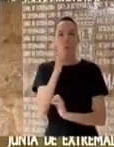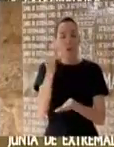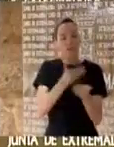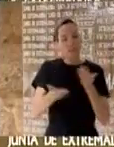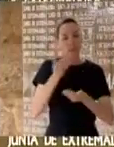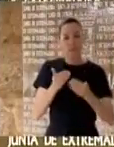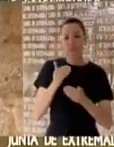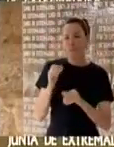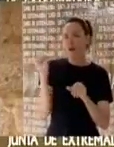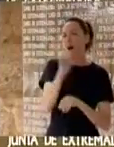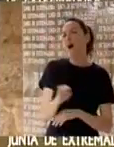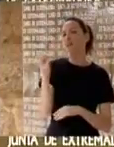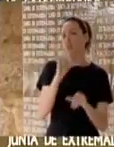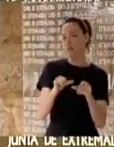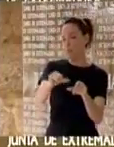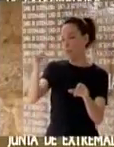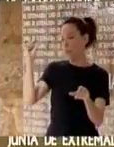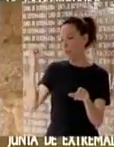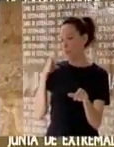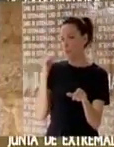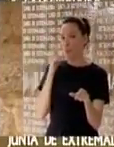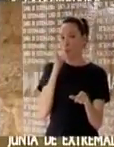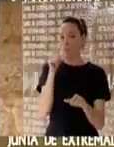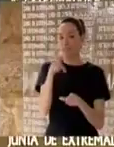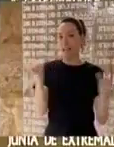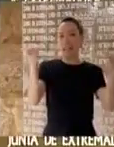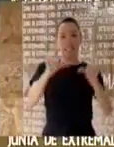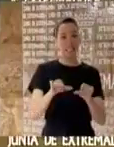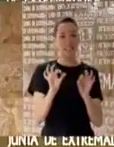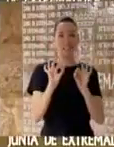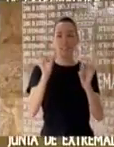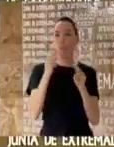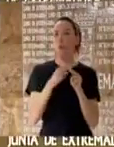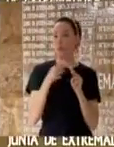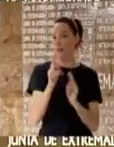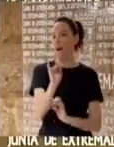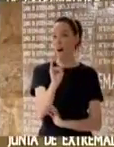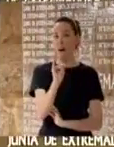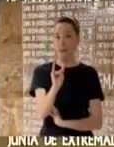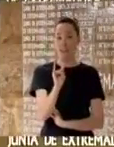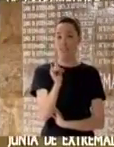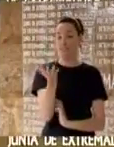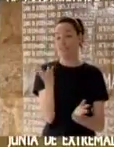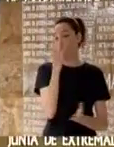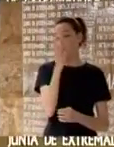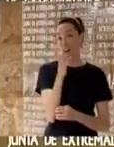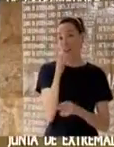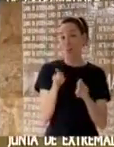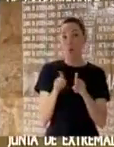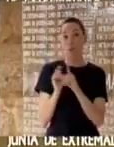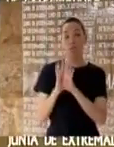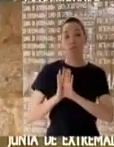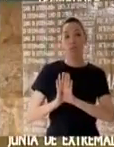mesa una crisis política, una solución política a esa crisis política. Desgraciadamente no se puso en marcha